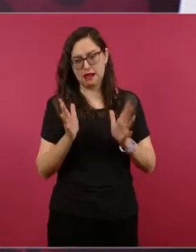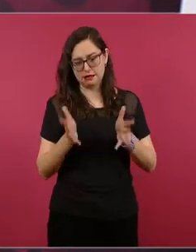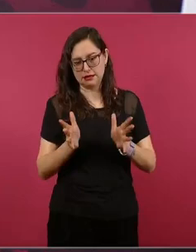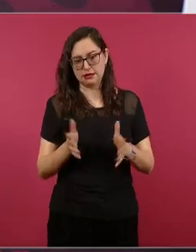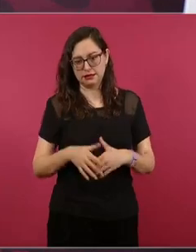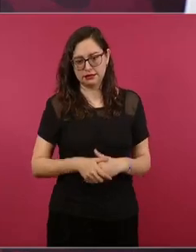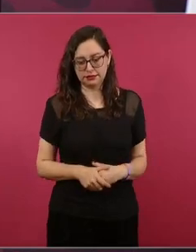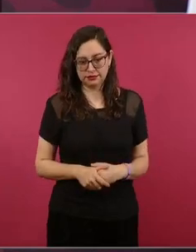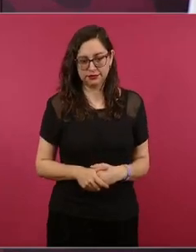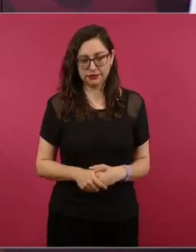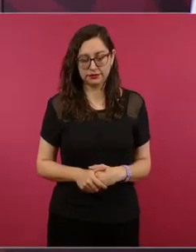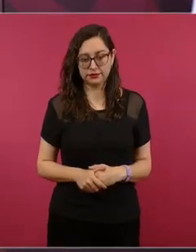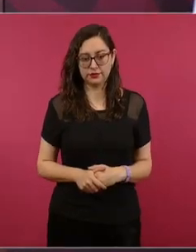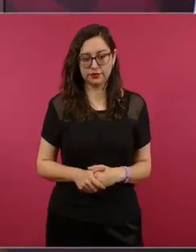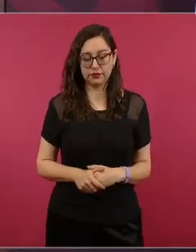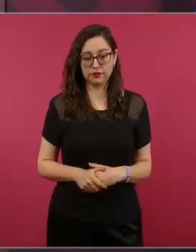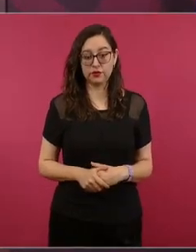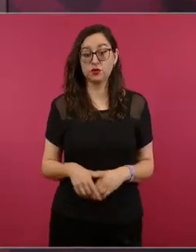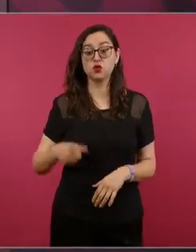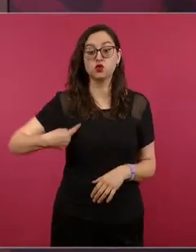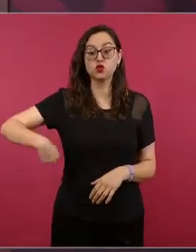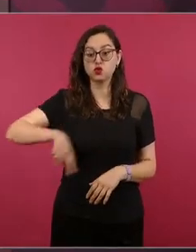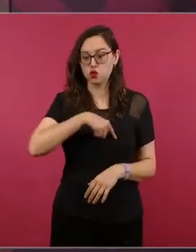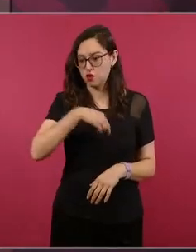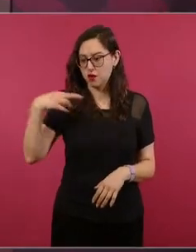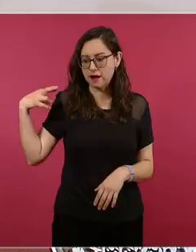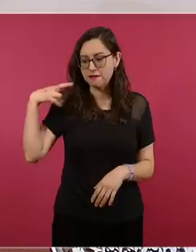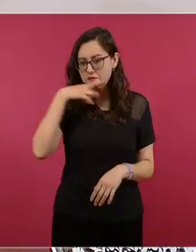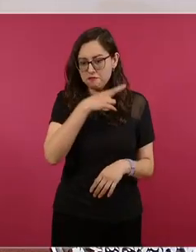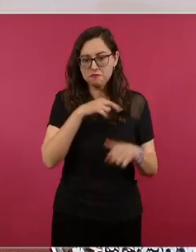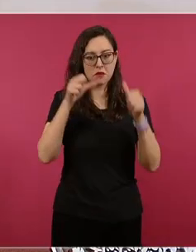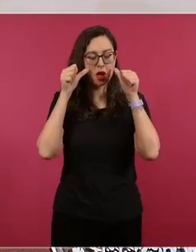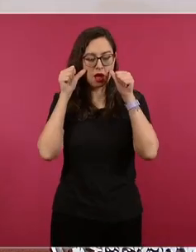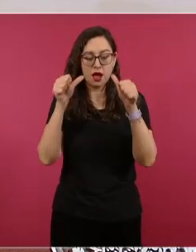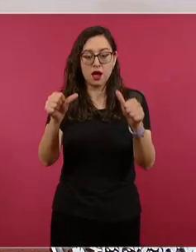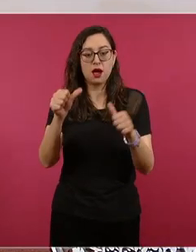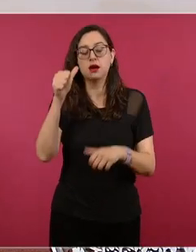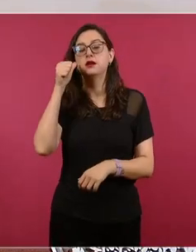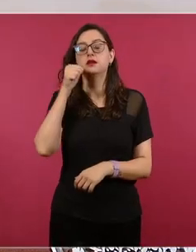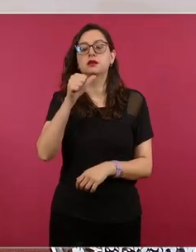porque estamos actuando.